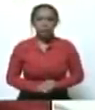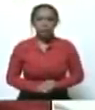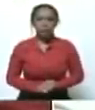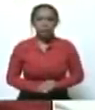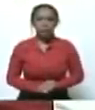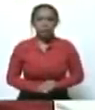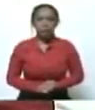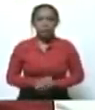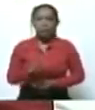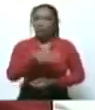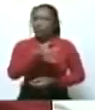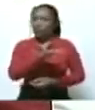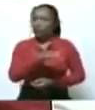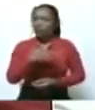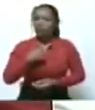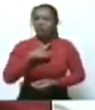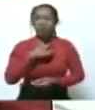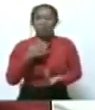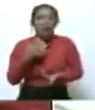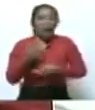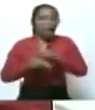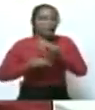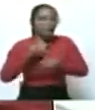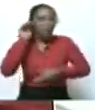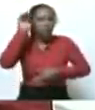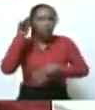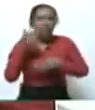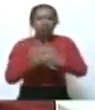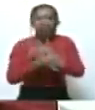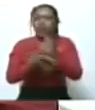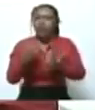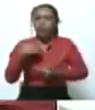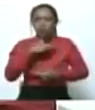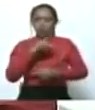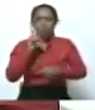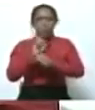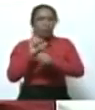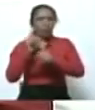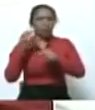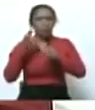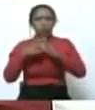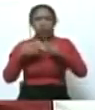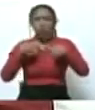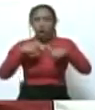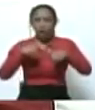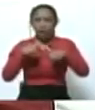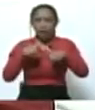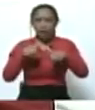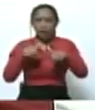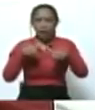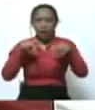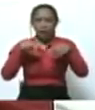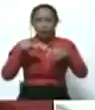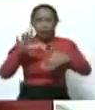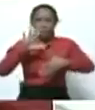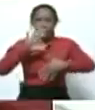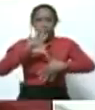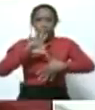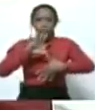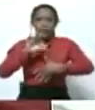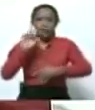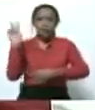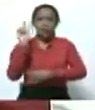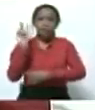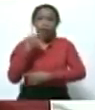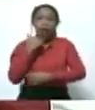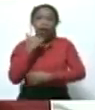¿Dónde estaríamos nosotros? Y no solo nosotros, sino toda esta parte de este continente, si a Venezuela